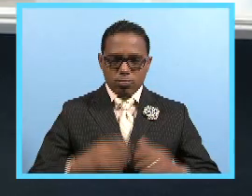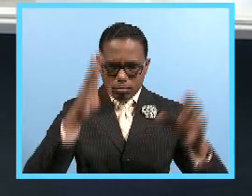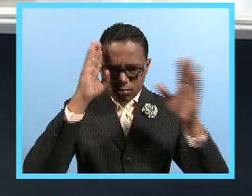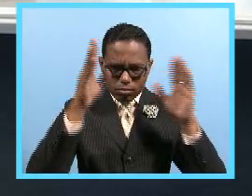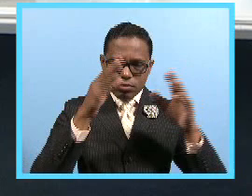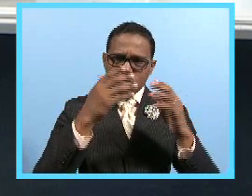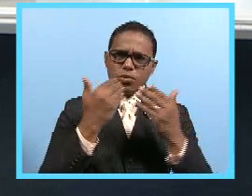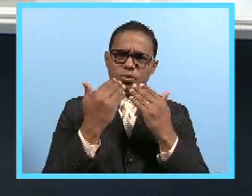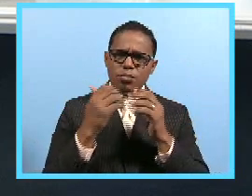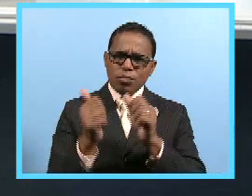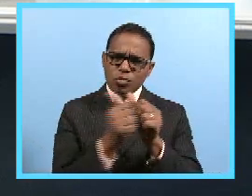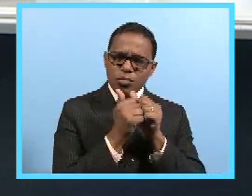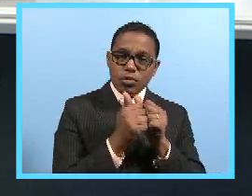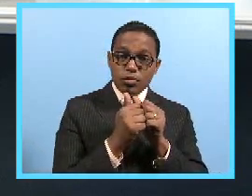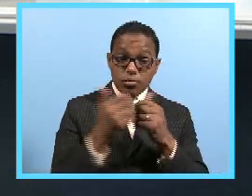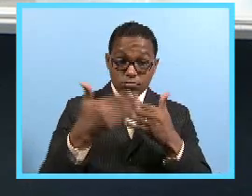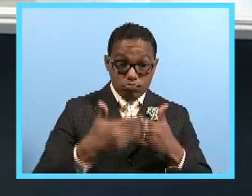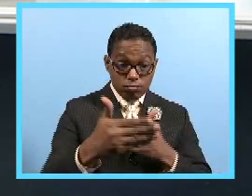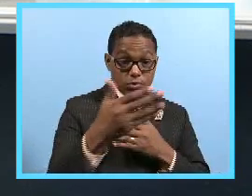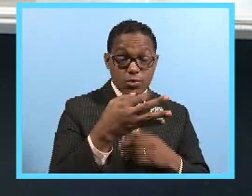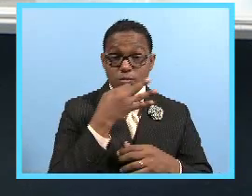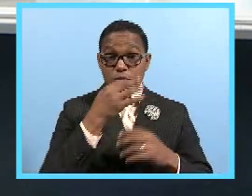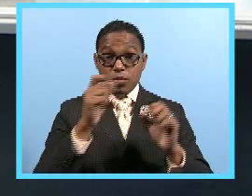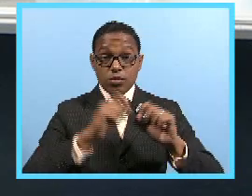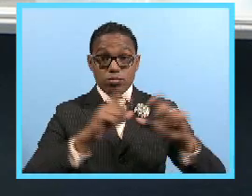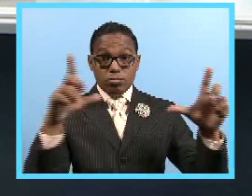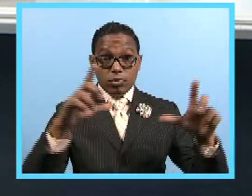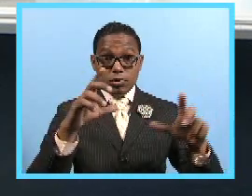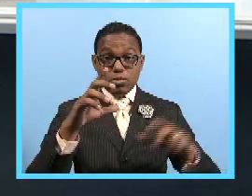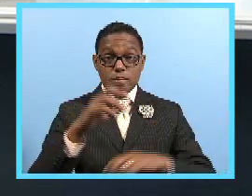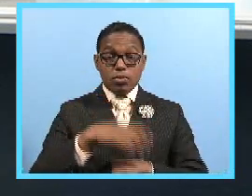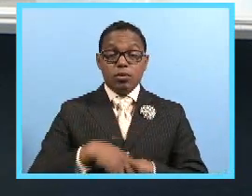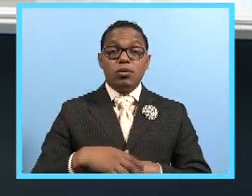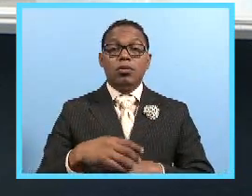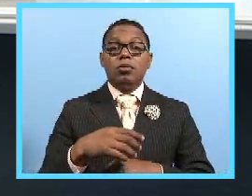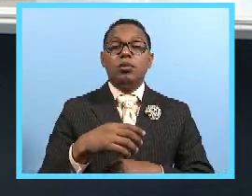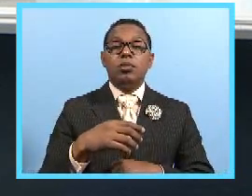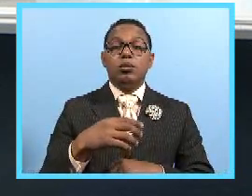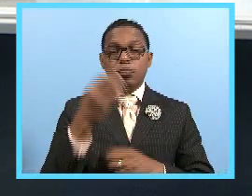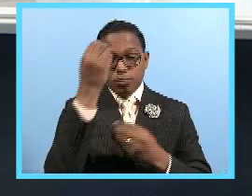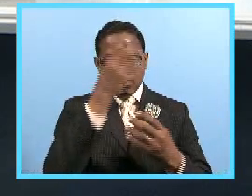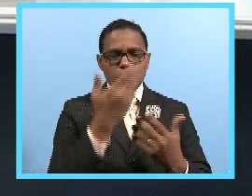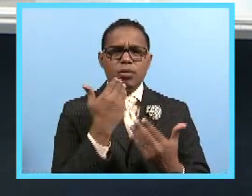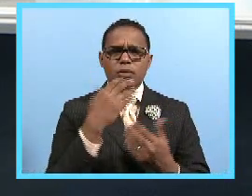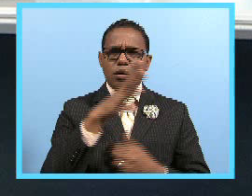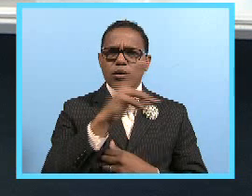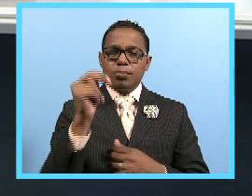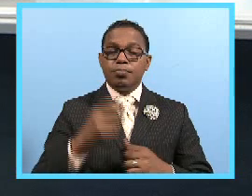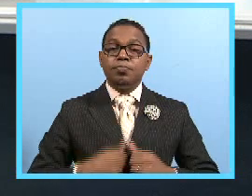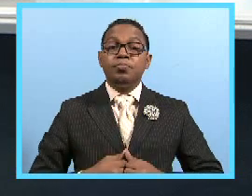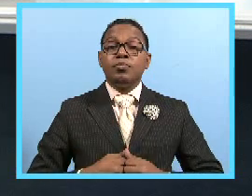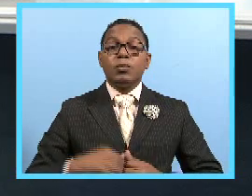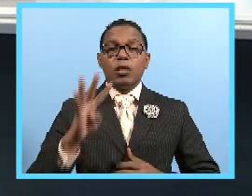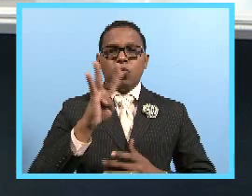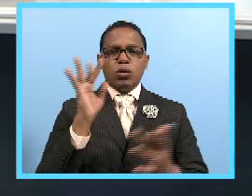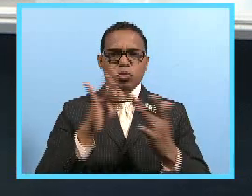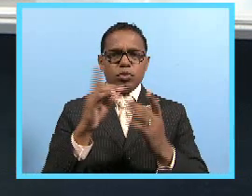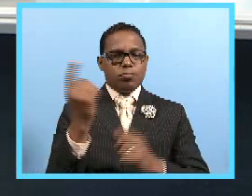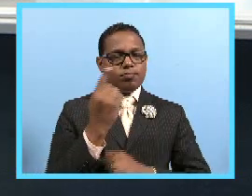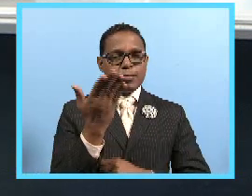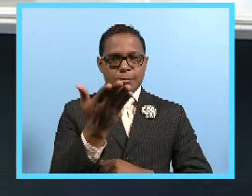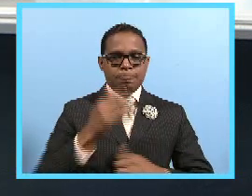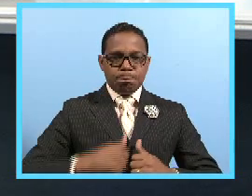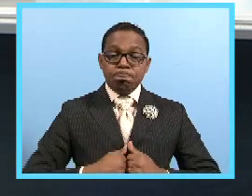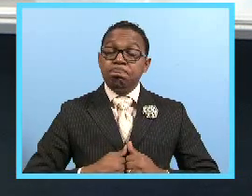Hola a todos, gracias por acompañarnos. Este es un adelanto de lo que tendremos en nuestras próximas emisiones informativas gracias a Central de Noticias, porque el 4 siempre